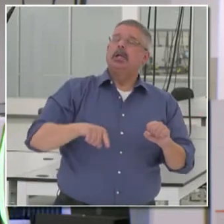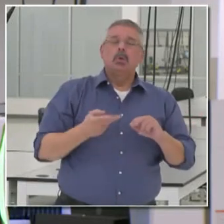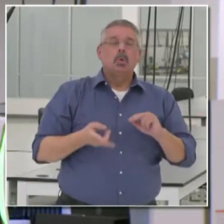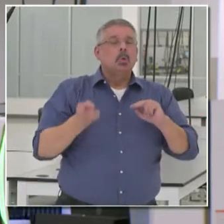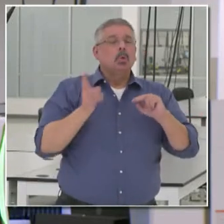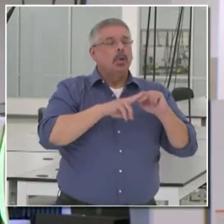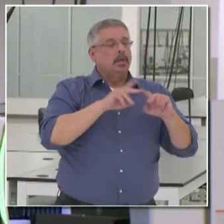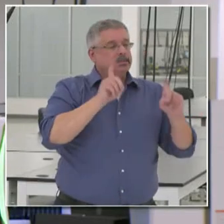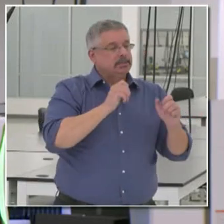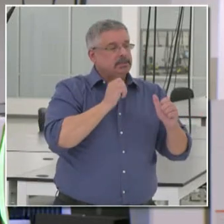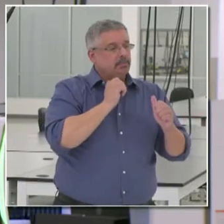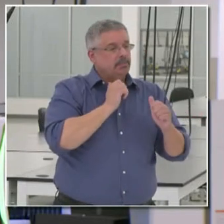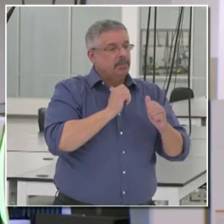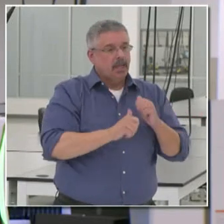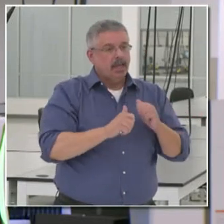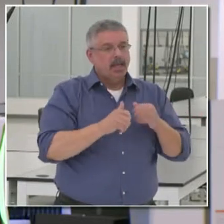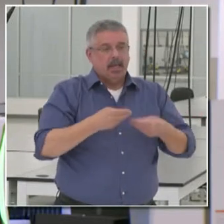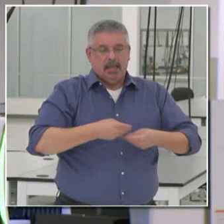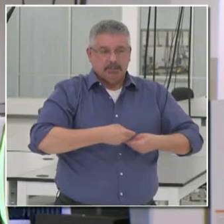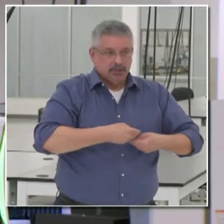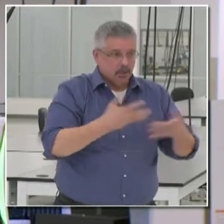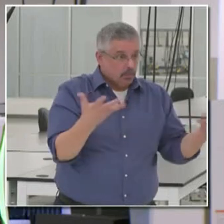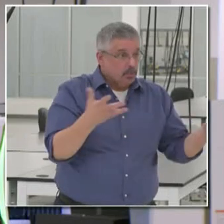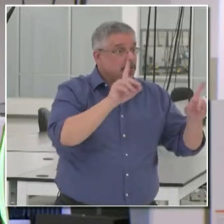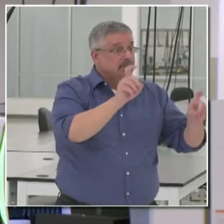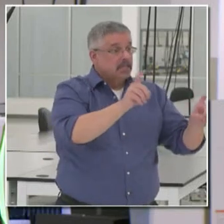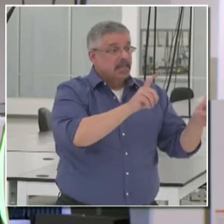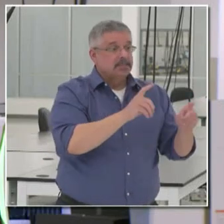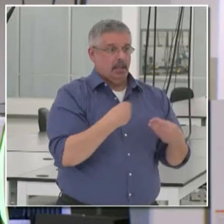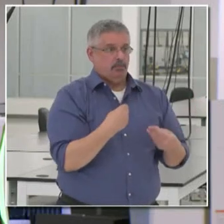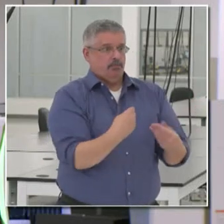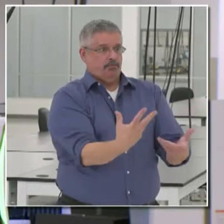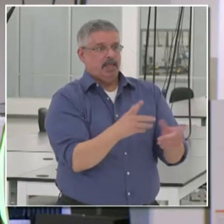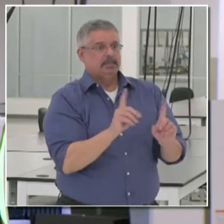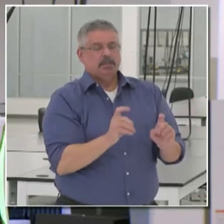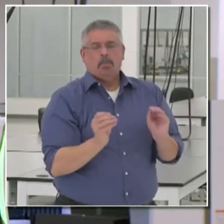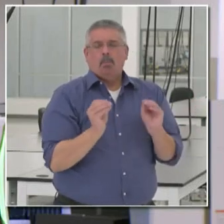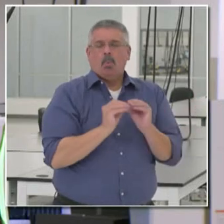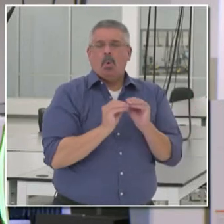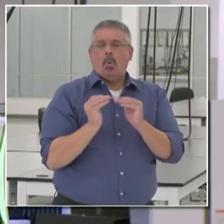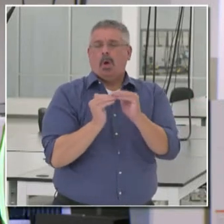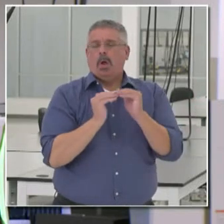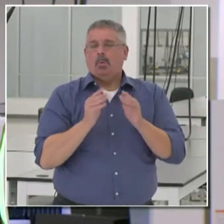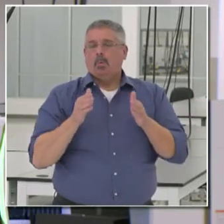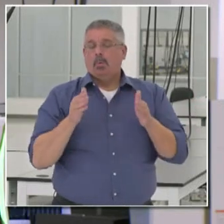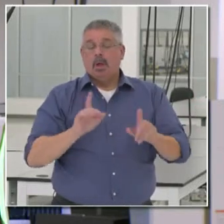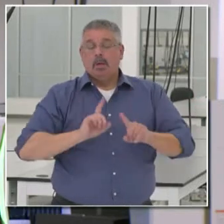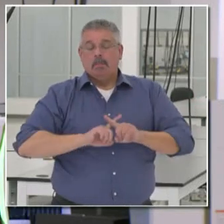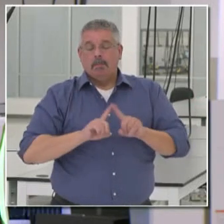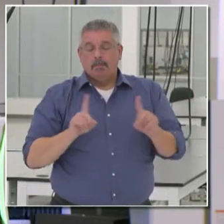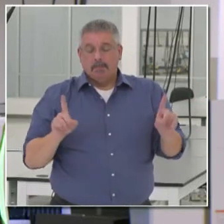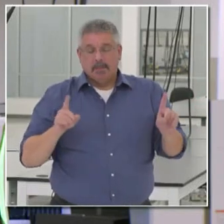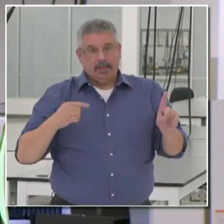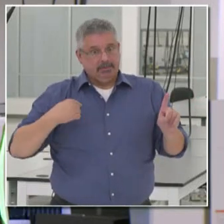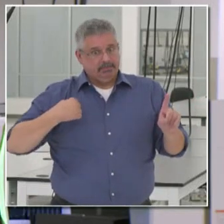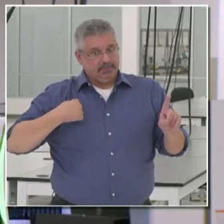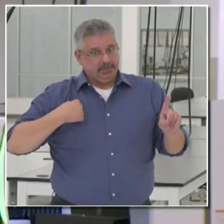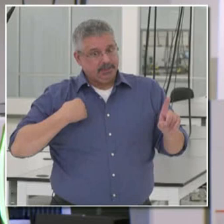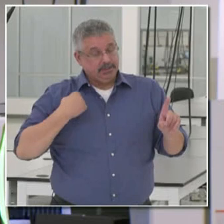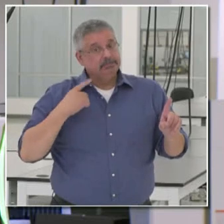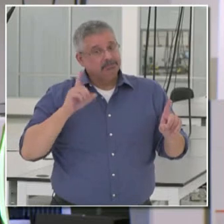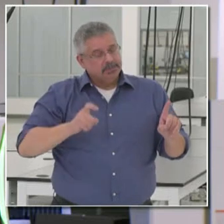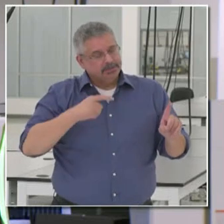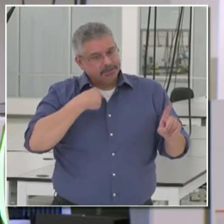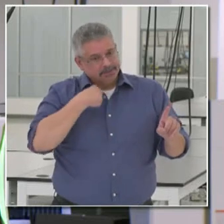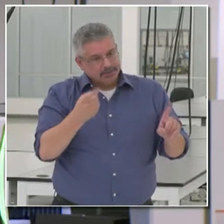el número de pruebas seremos capaces de distribuir y administrar pruebas de diagnóstico a un número mayor pero de